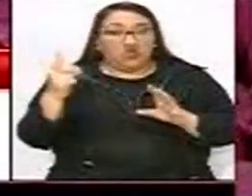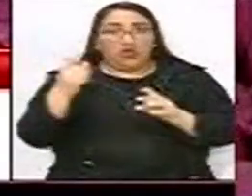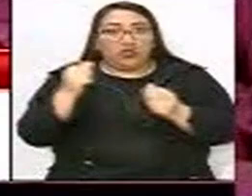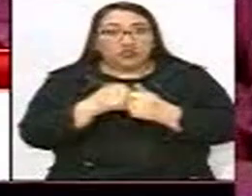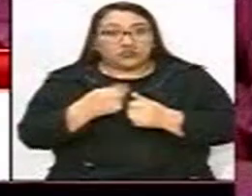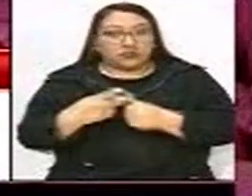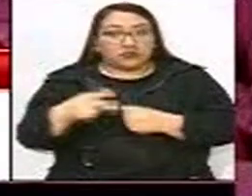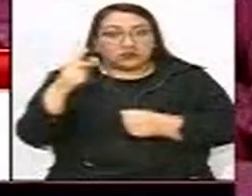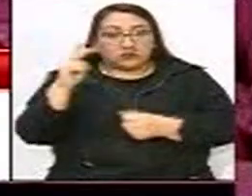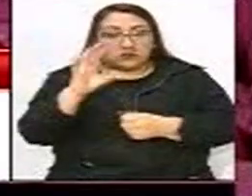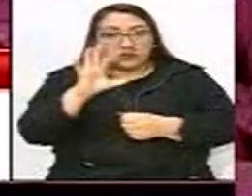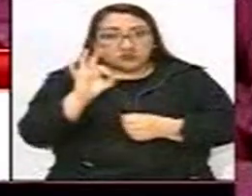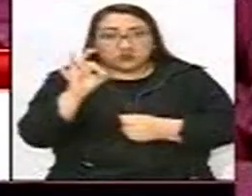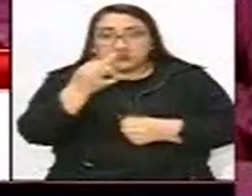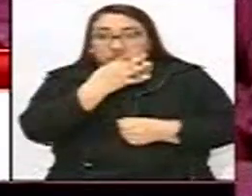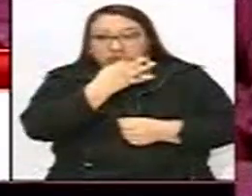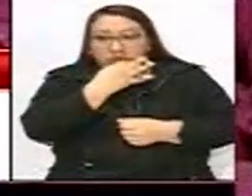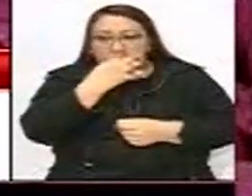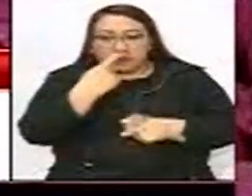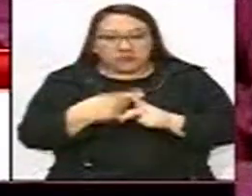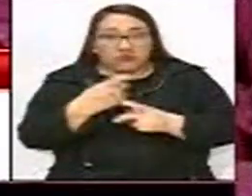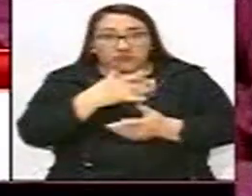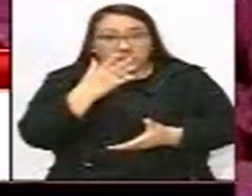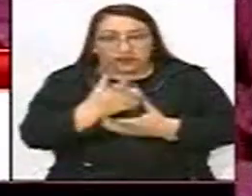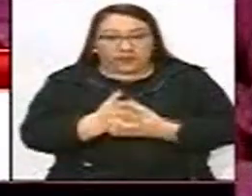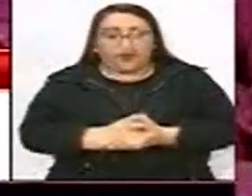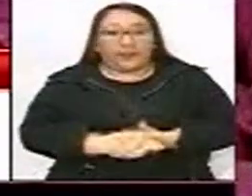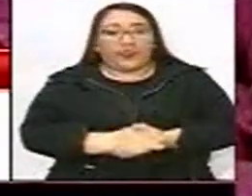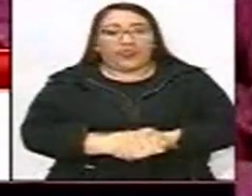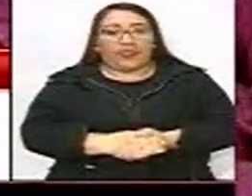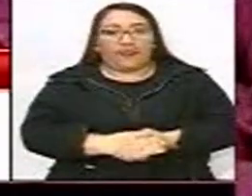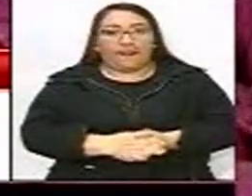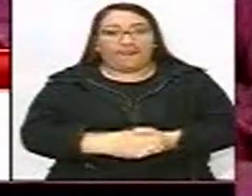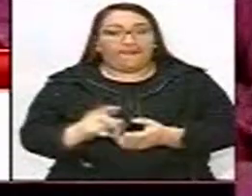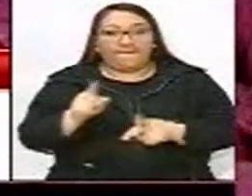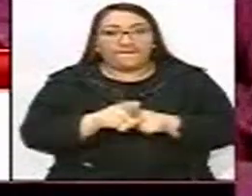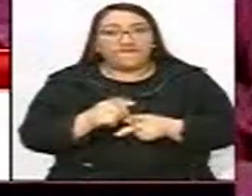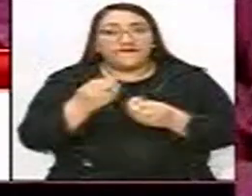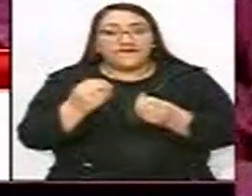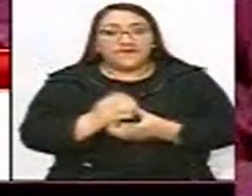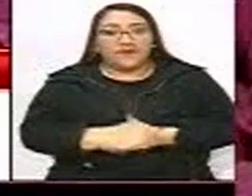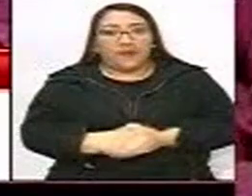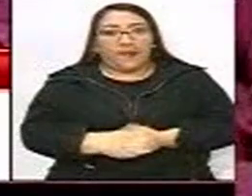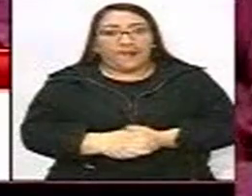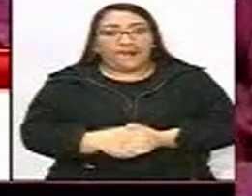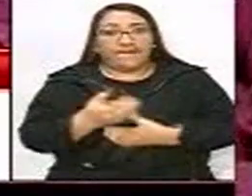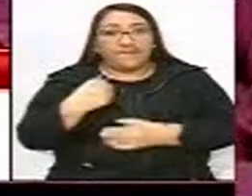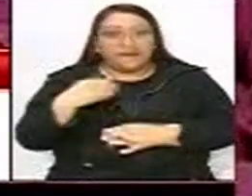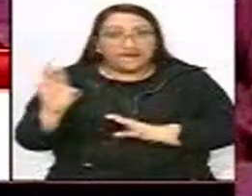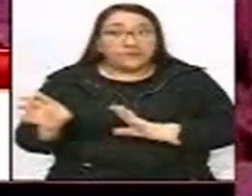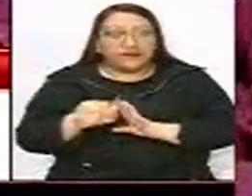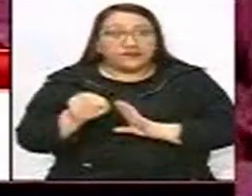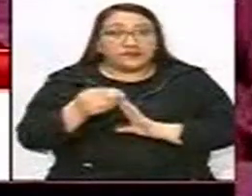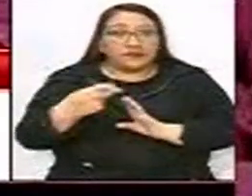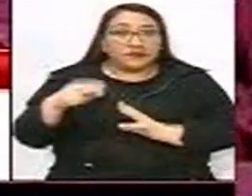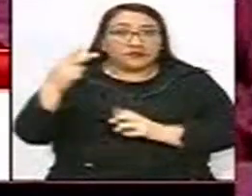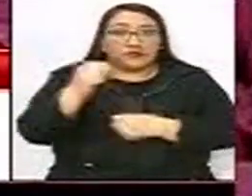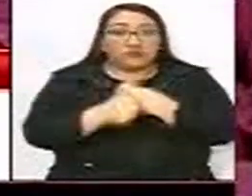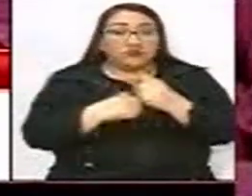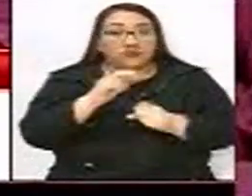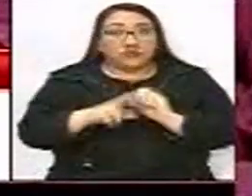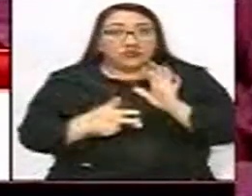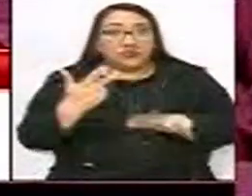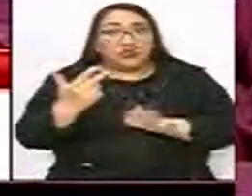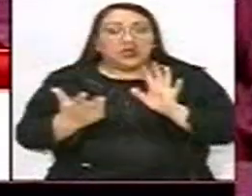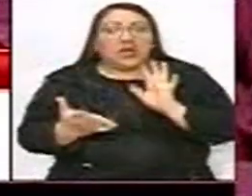con un incremento de 50 céntimos por estas deficiencias que usted ha señalado, sino también porque teníamos la acumulación de la inflación del año